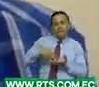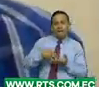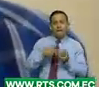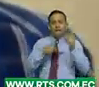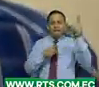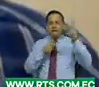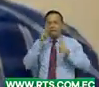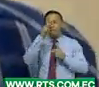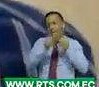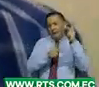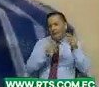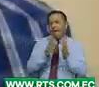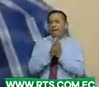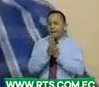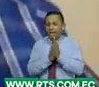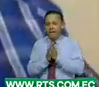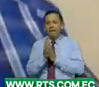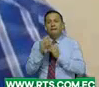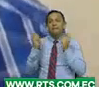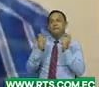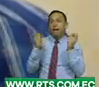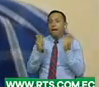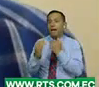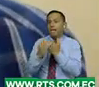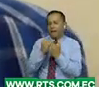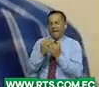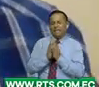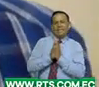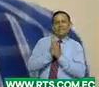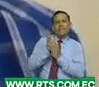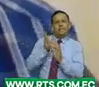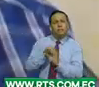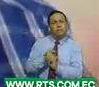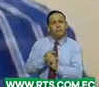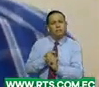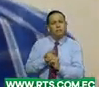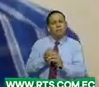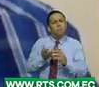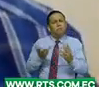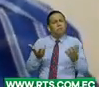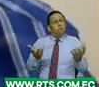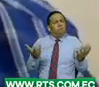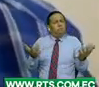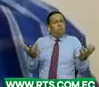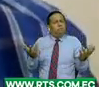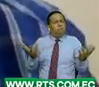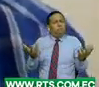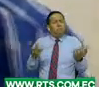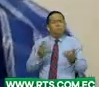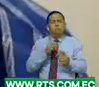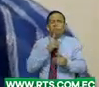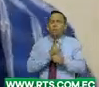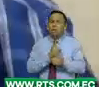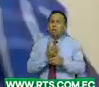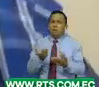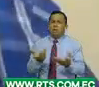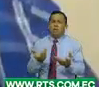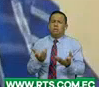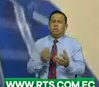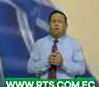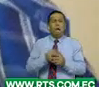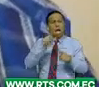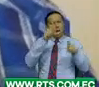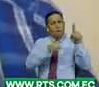que una fiesta informal en una en una terraza y lo peor es que una cosa alguien que nos